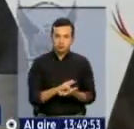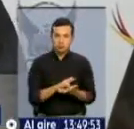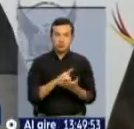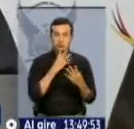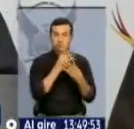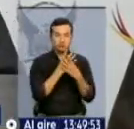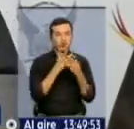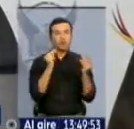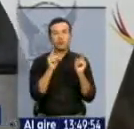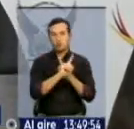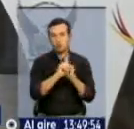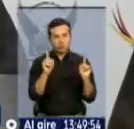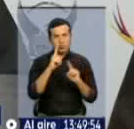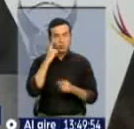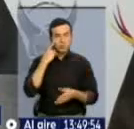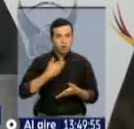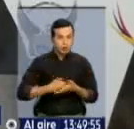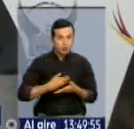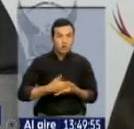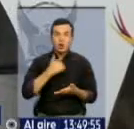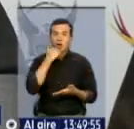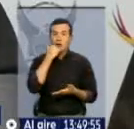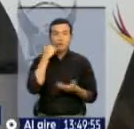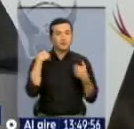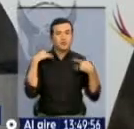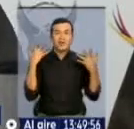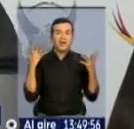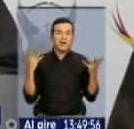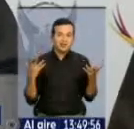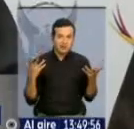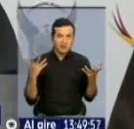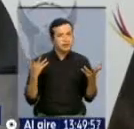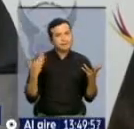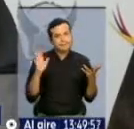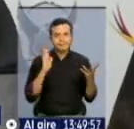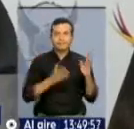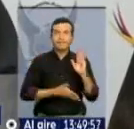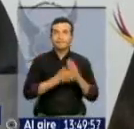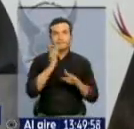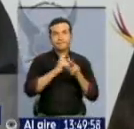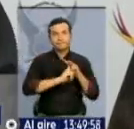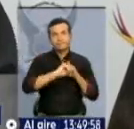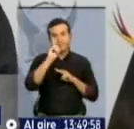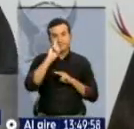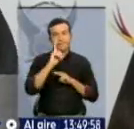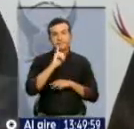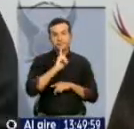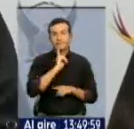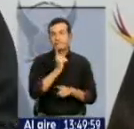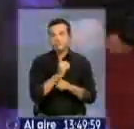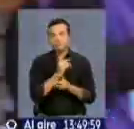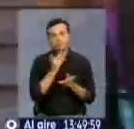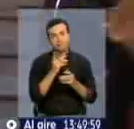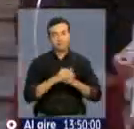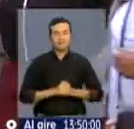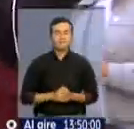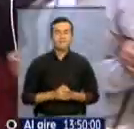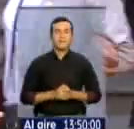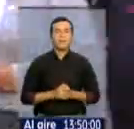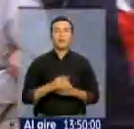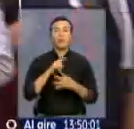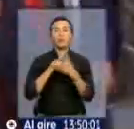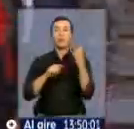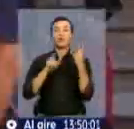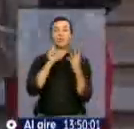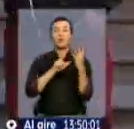detener porque no existía un documento, en este caso emitido por la autoridad competente para poder hacer la detención. De momento, las 4